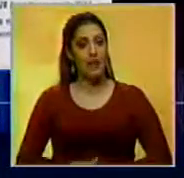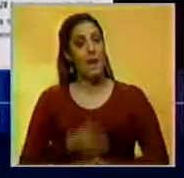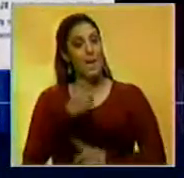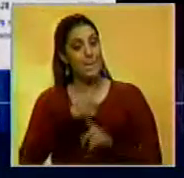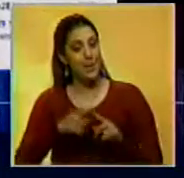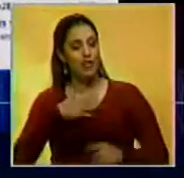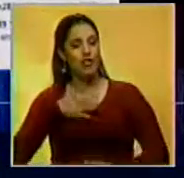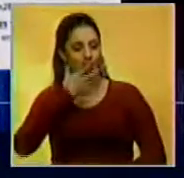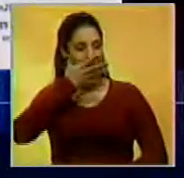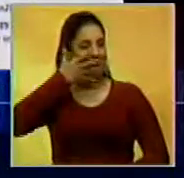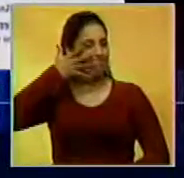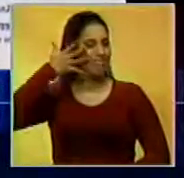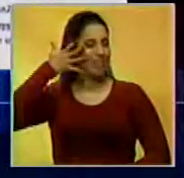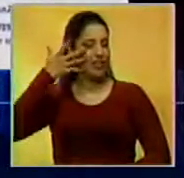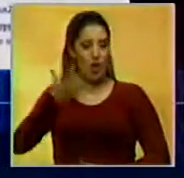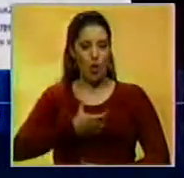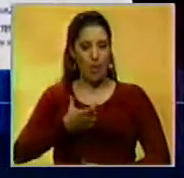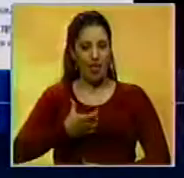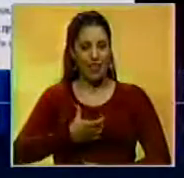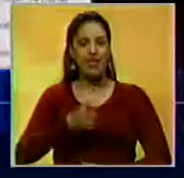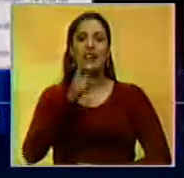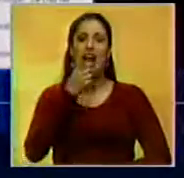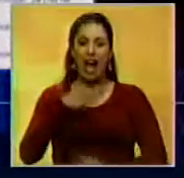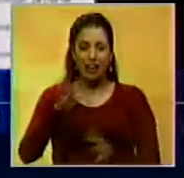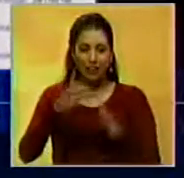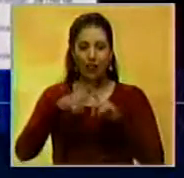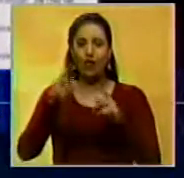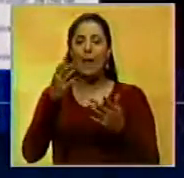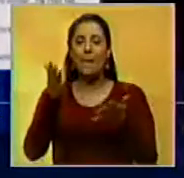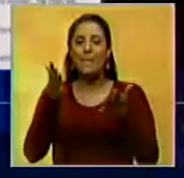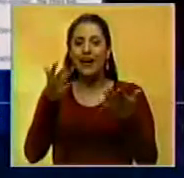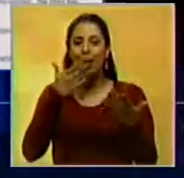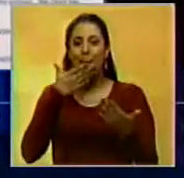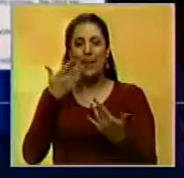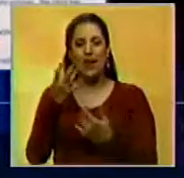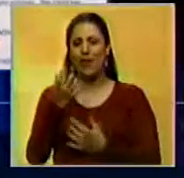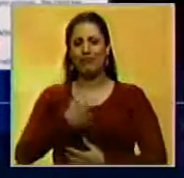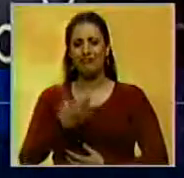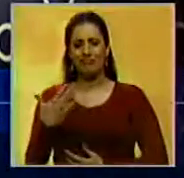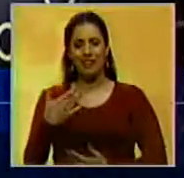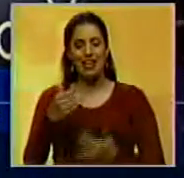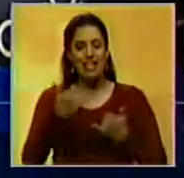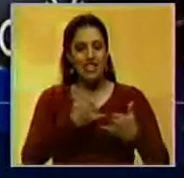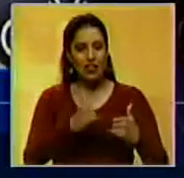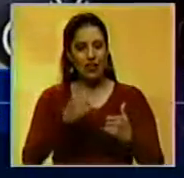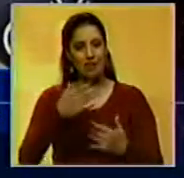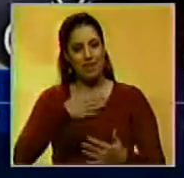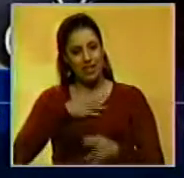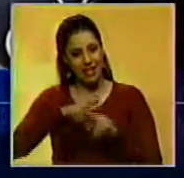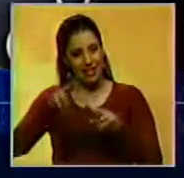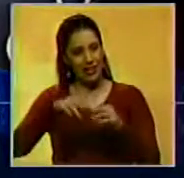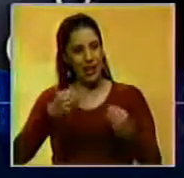Aunque sea orgulloso de tantas medallas, hay un triunfo más valioso que los metales.